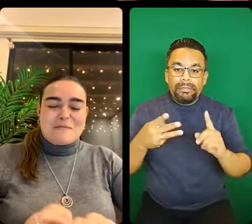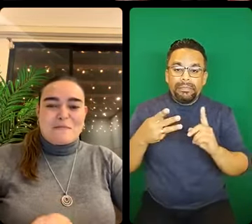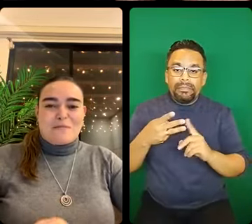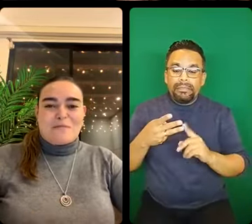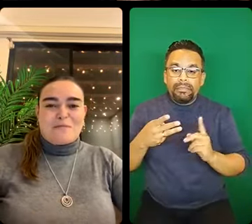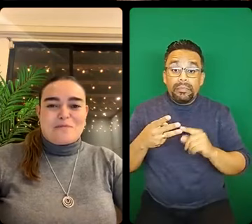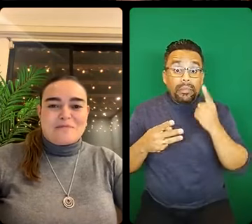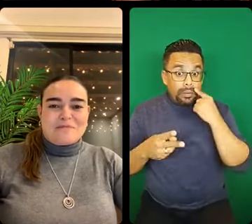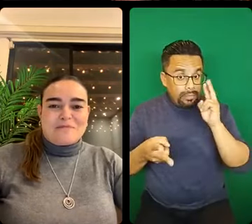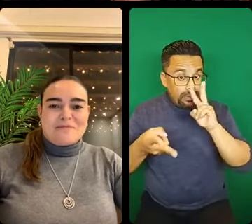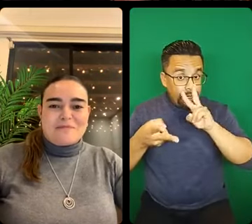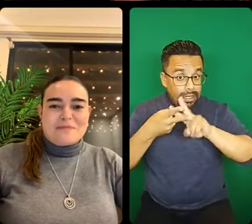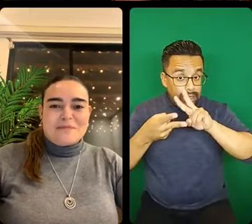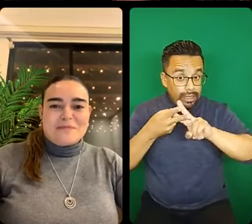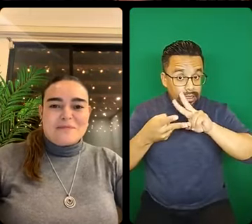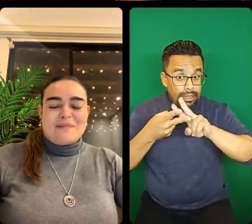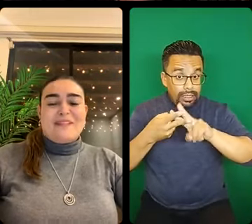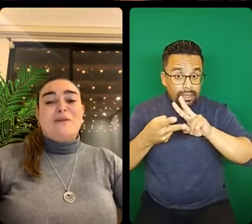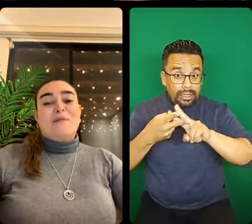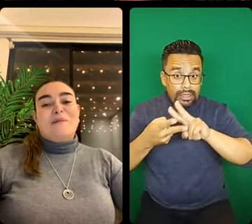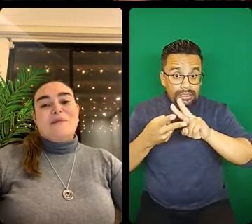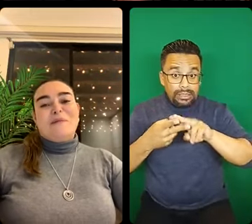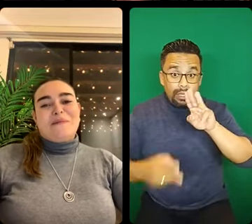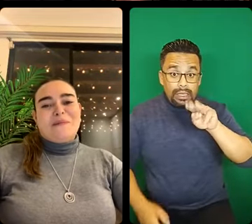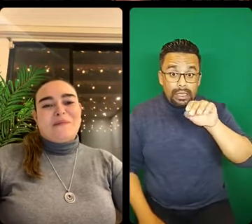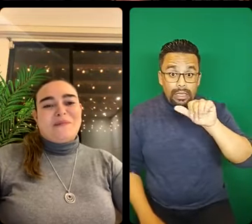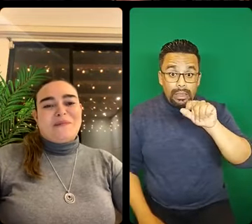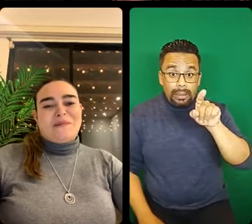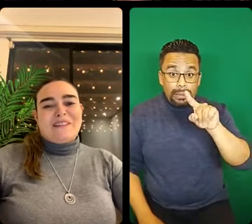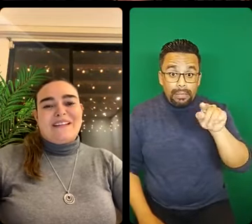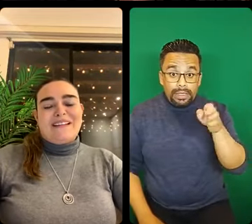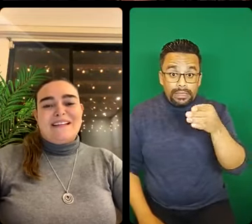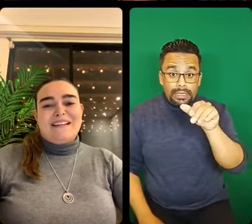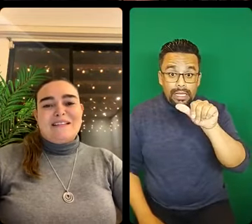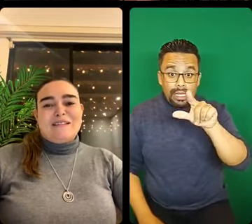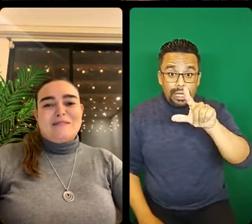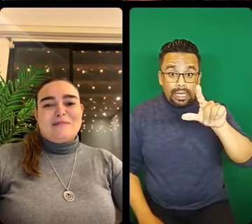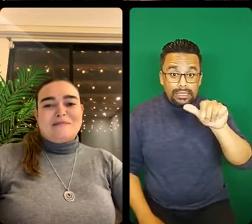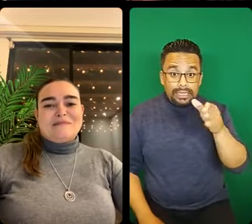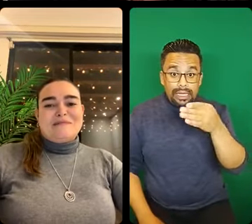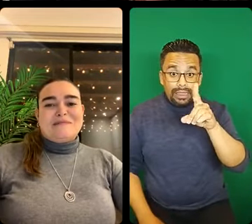Hashtag más allá del café de Brenda Jimena Rodríguez.